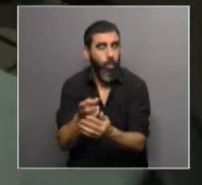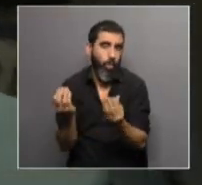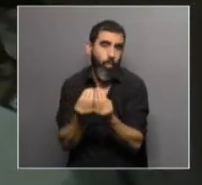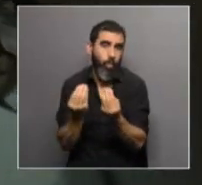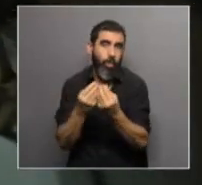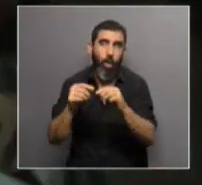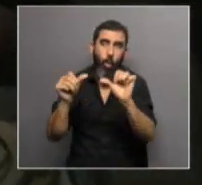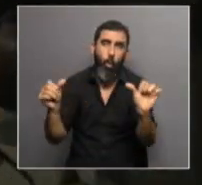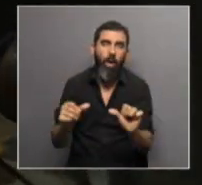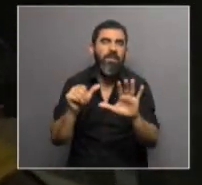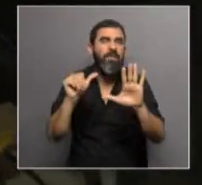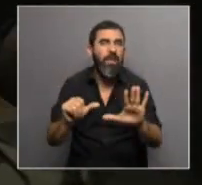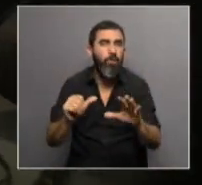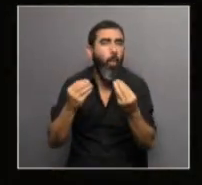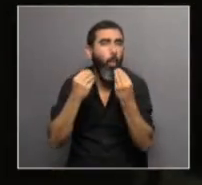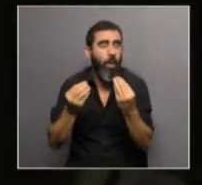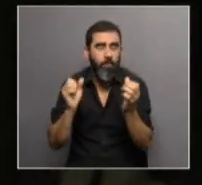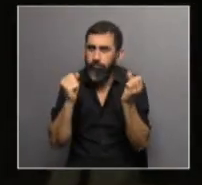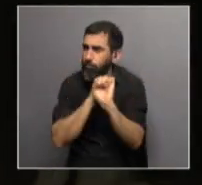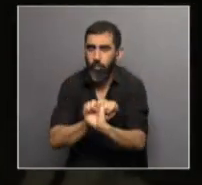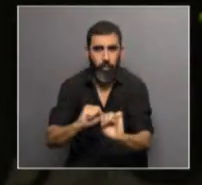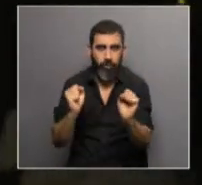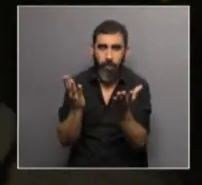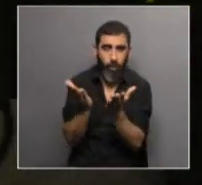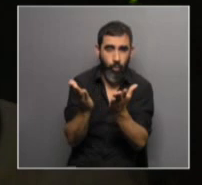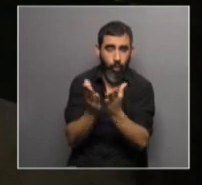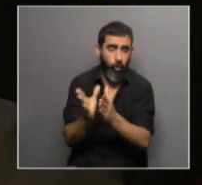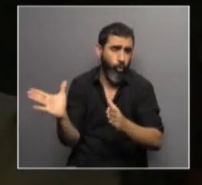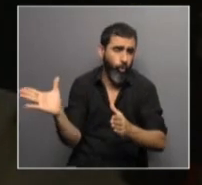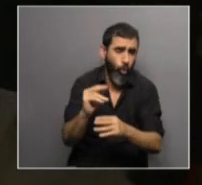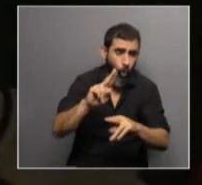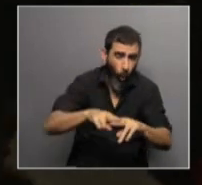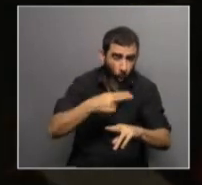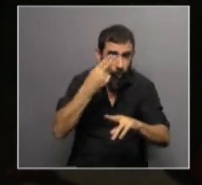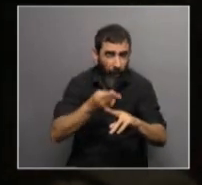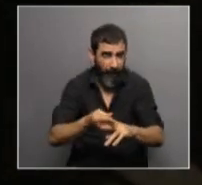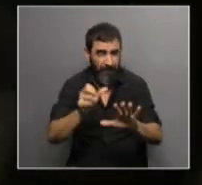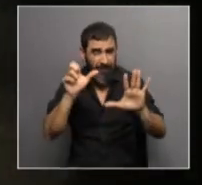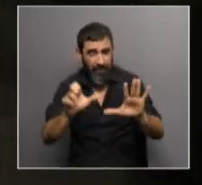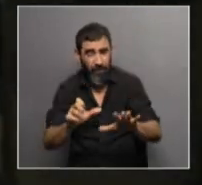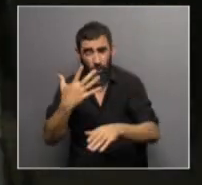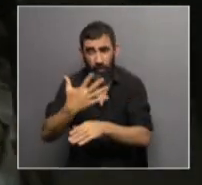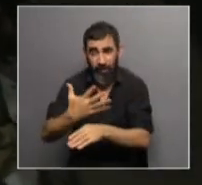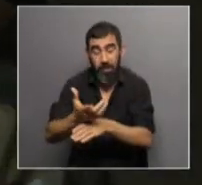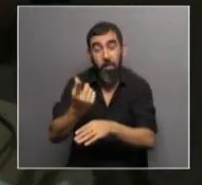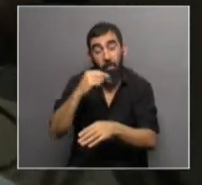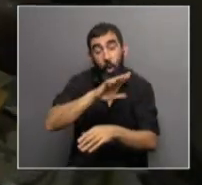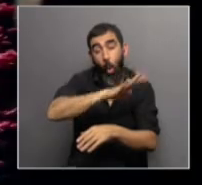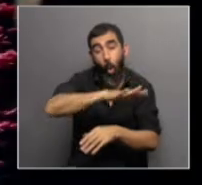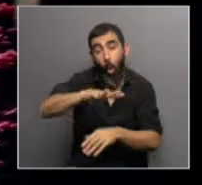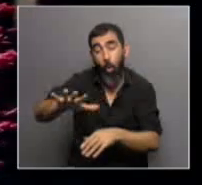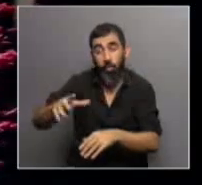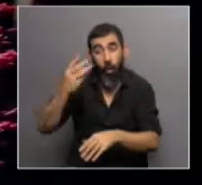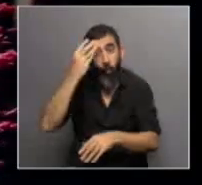esto así así que está tiene imposible estudiar lo que tenía que hacer cultos esto de modo que inter espantoso pero en l'oceanogràfic audiológicas se han olvidado